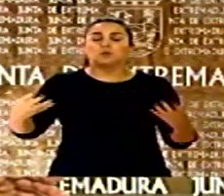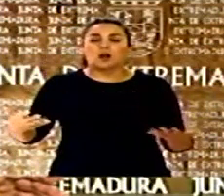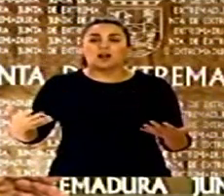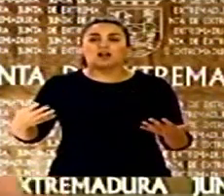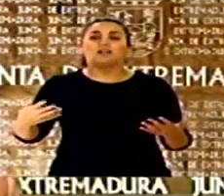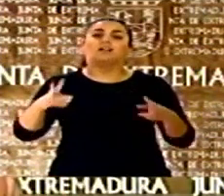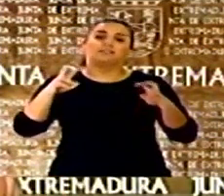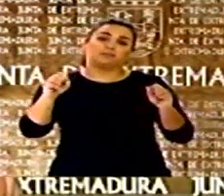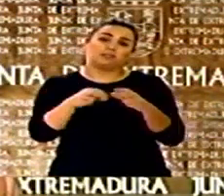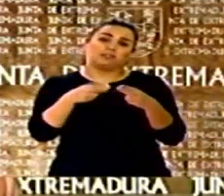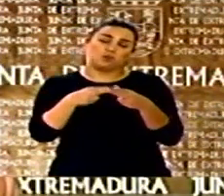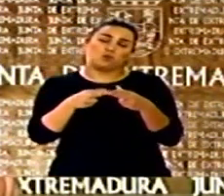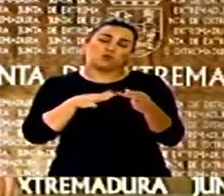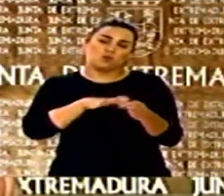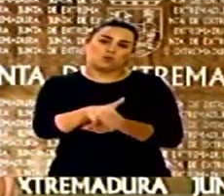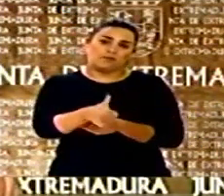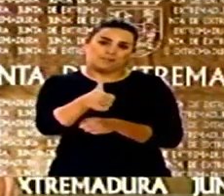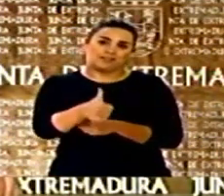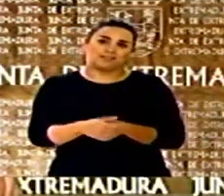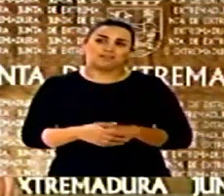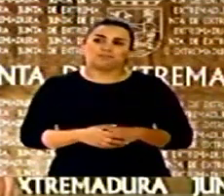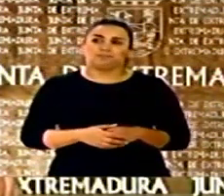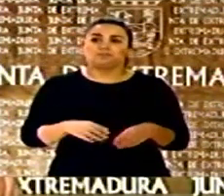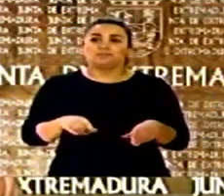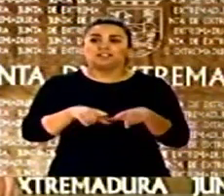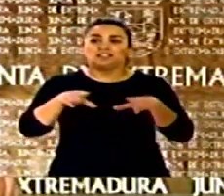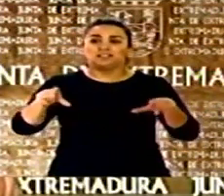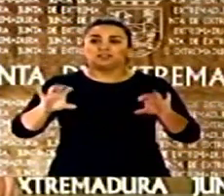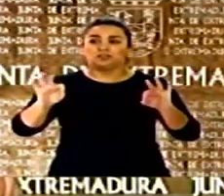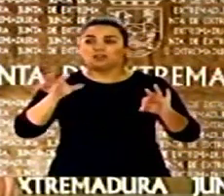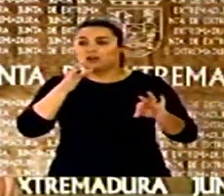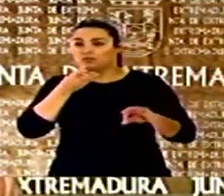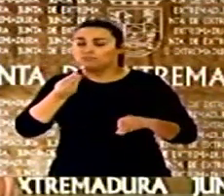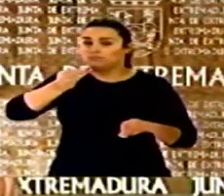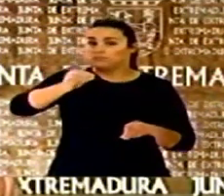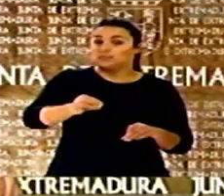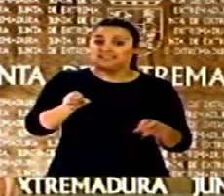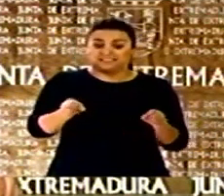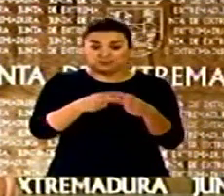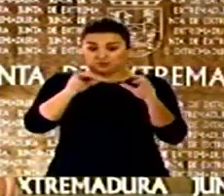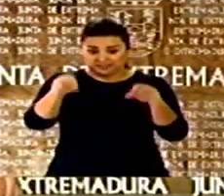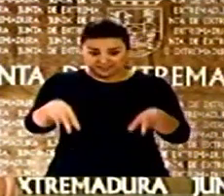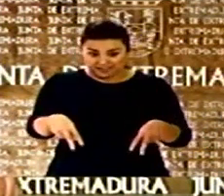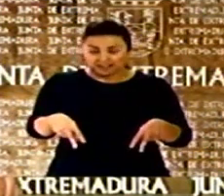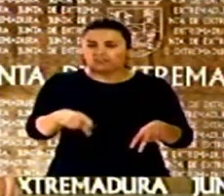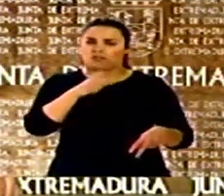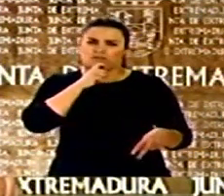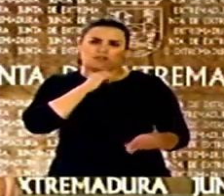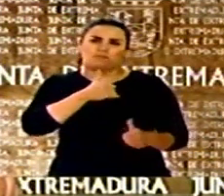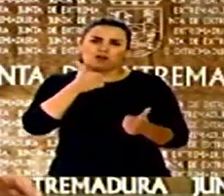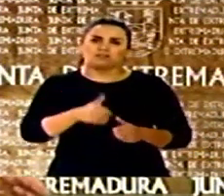de llegar a 9 millones de euros. Con lo cual yo creo que esto para el campo es un mensaje muy potente,